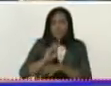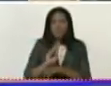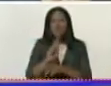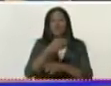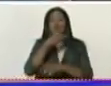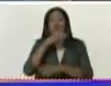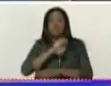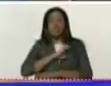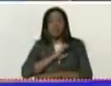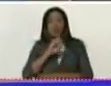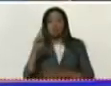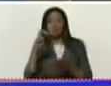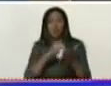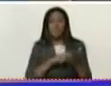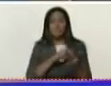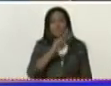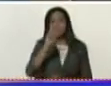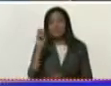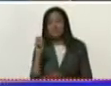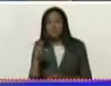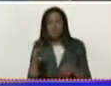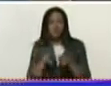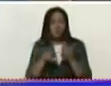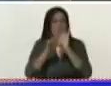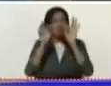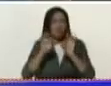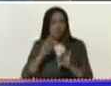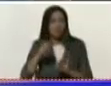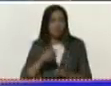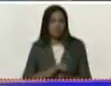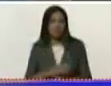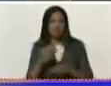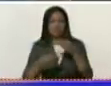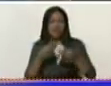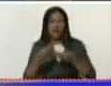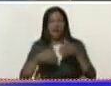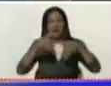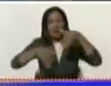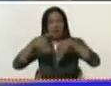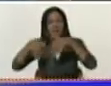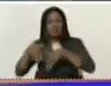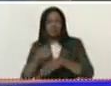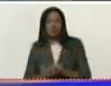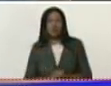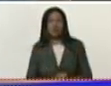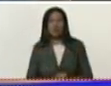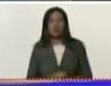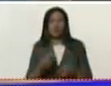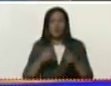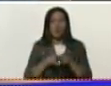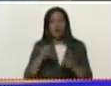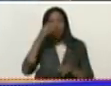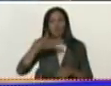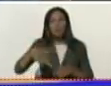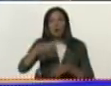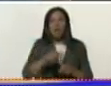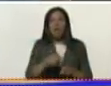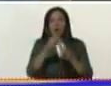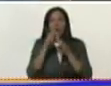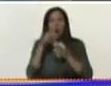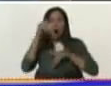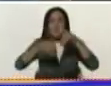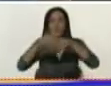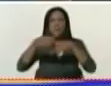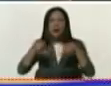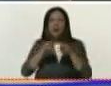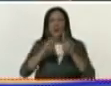el 2020, es inevitable que se hagan las elecciones de la Asamblea Nacional y el pueblo elija con su voto